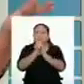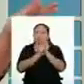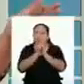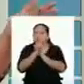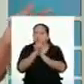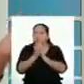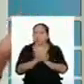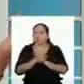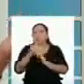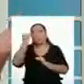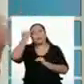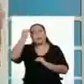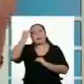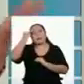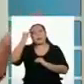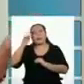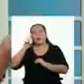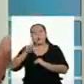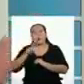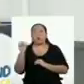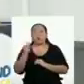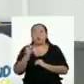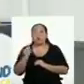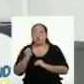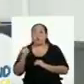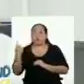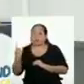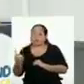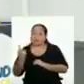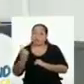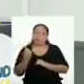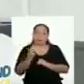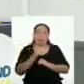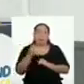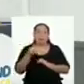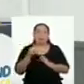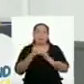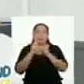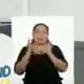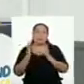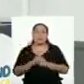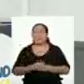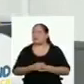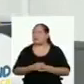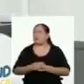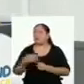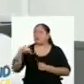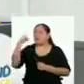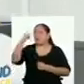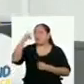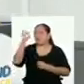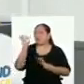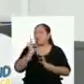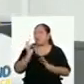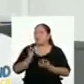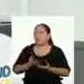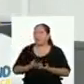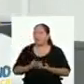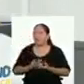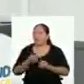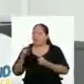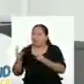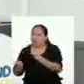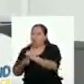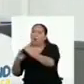¿Qué pasaría si ahorras un sol durante 10 días? Creo que nada, profe. Es decir, si